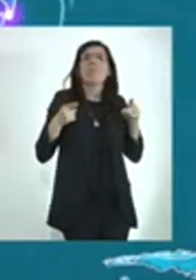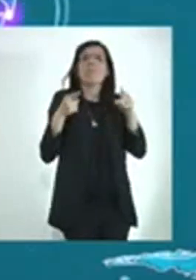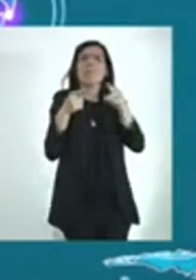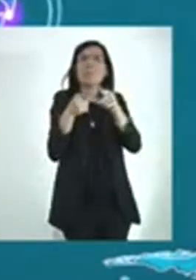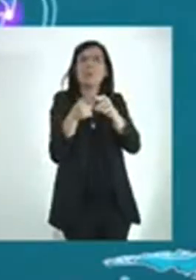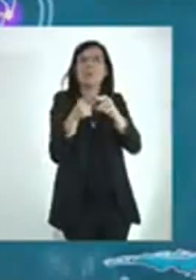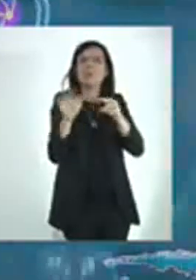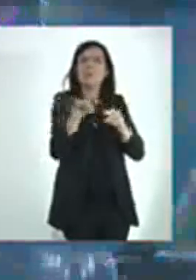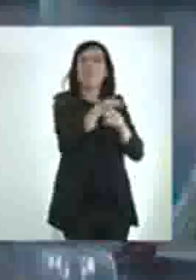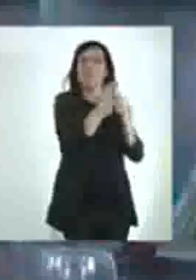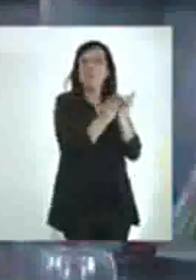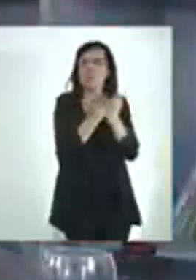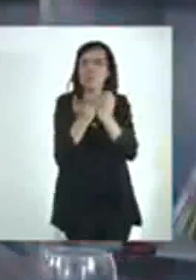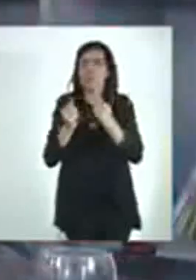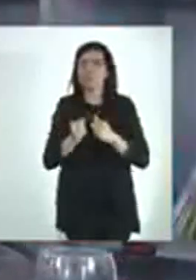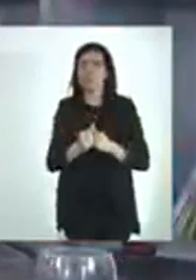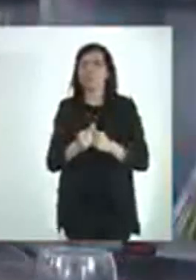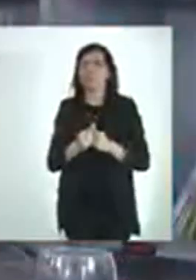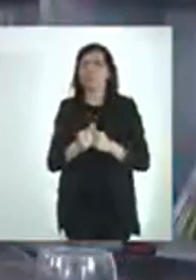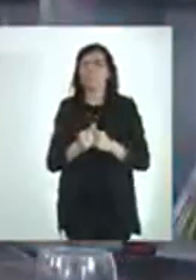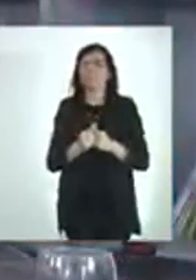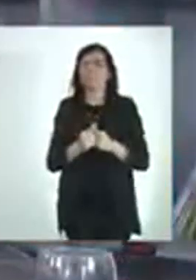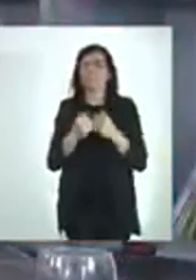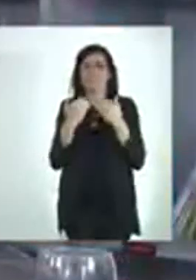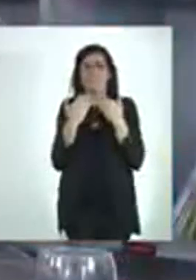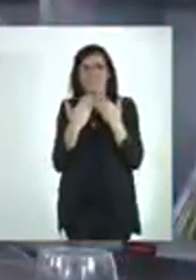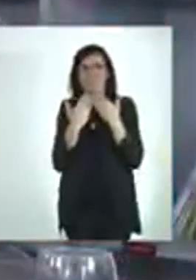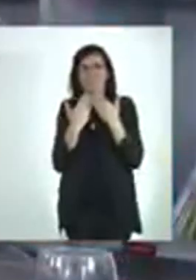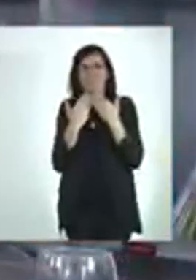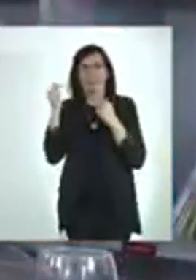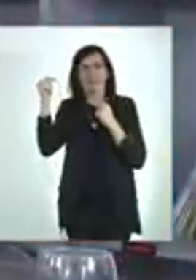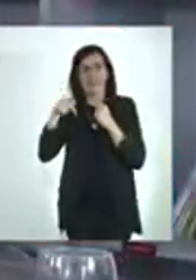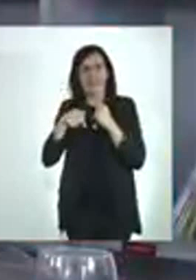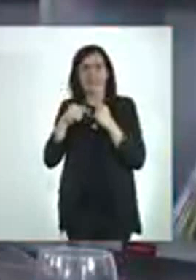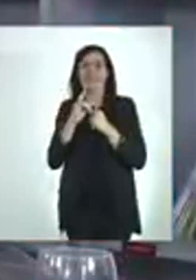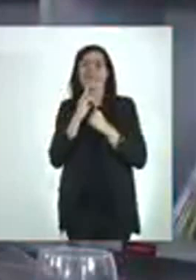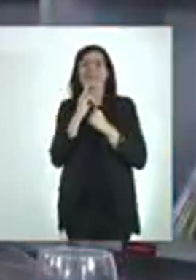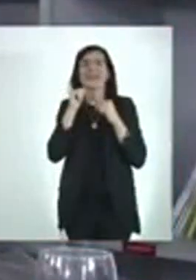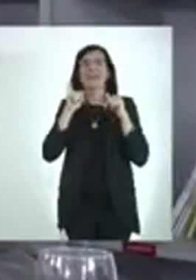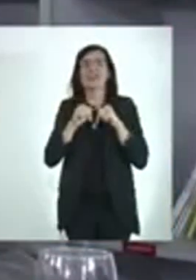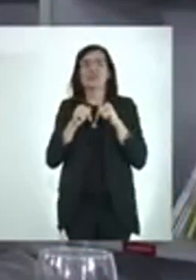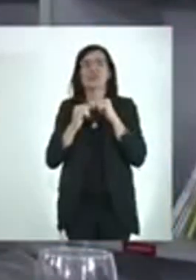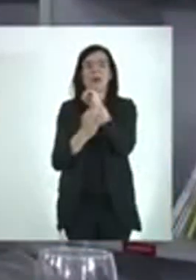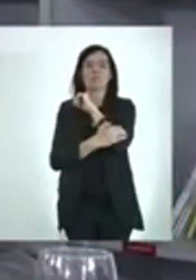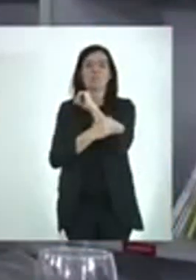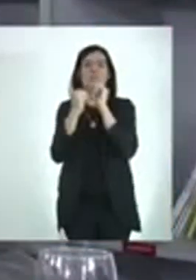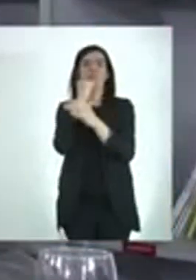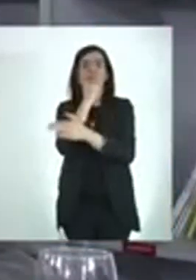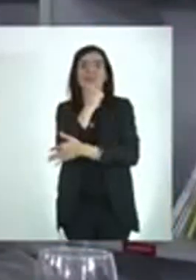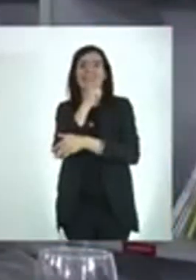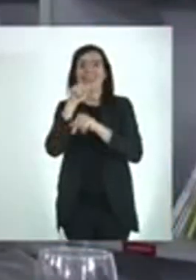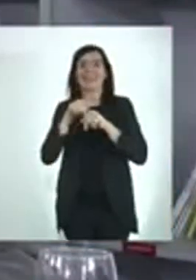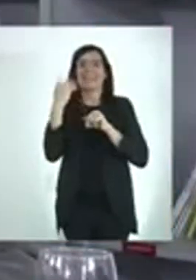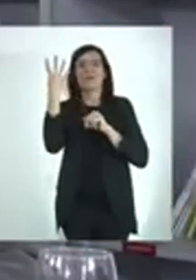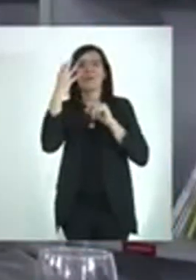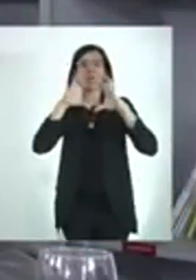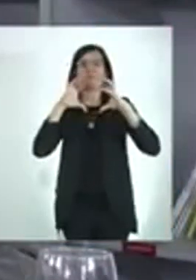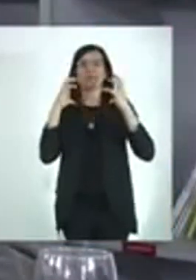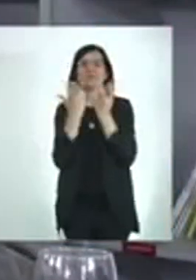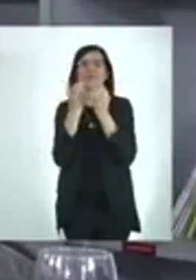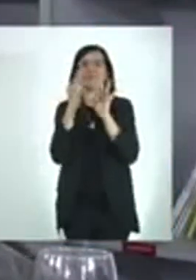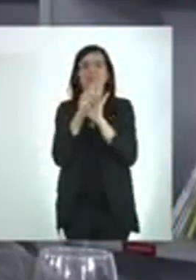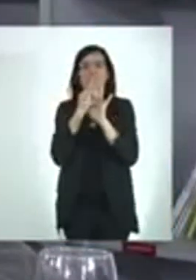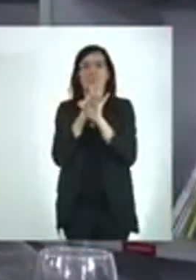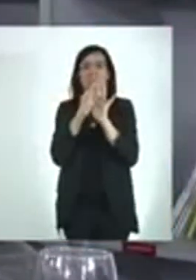estudiantes. Vamos a conocerla a Nina Hood y le damos la bienvenida desde Tucumán hacia Nueva Zelanda y para todo el mundo desde el Cuarto Congreso